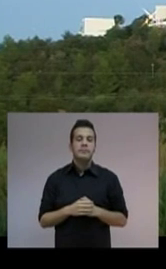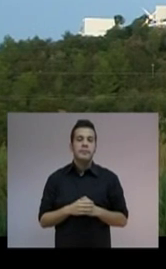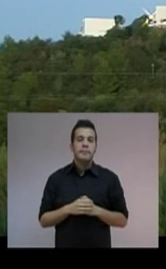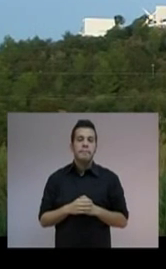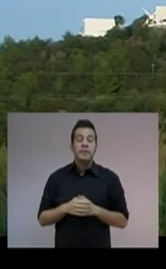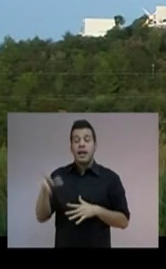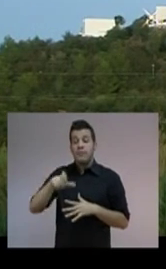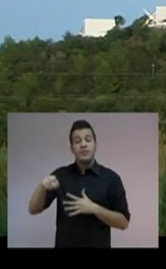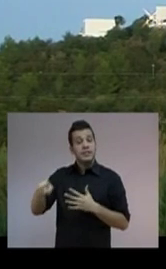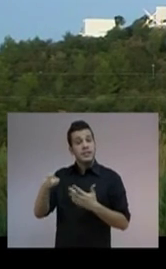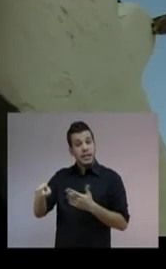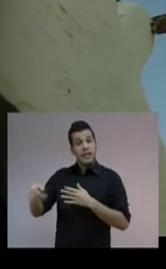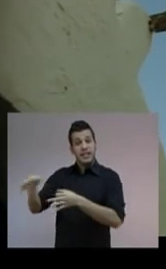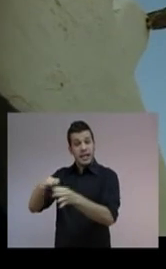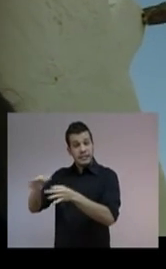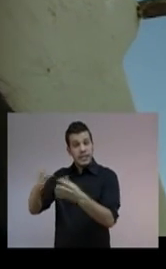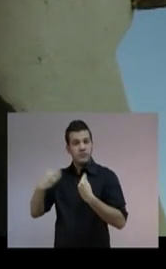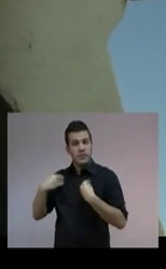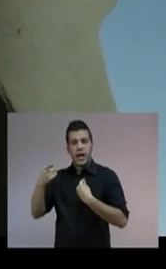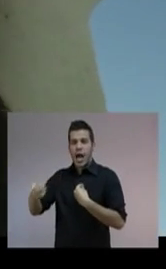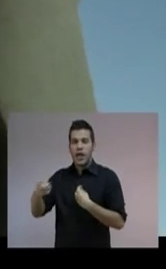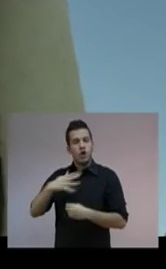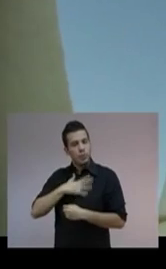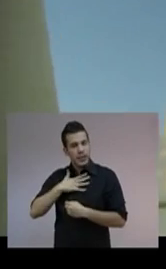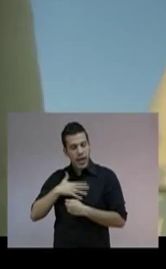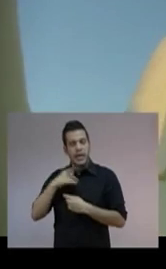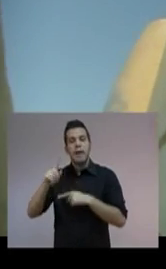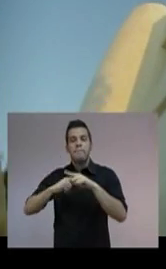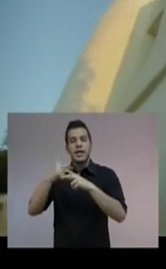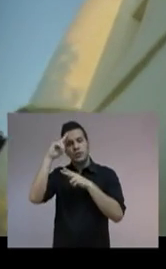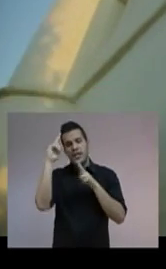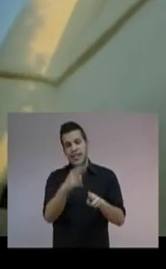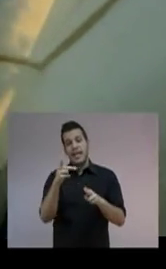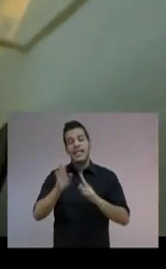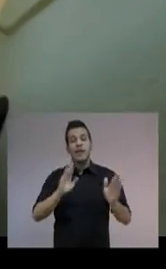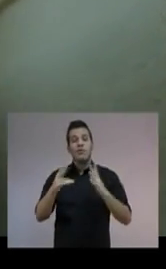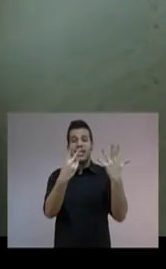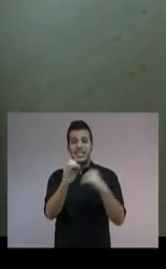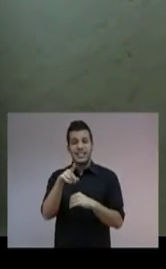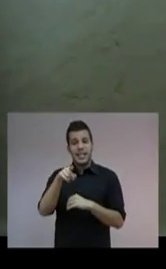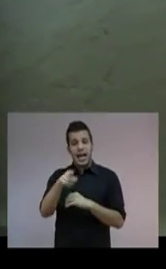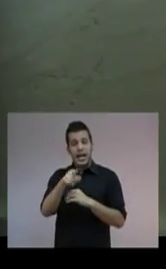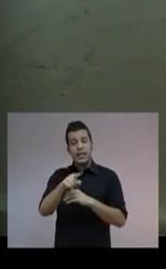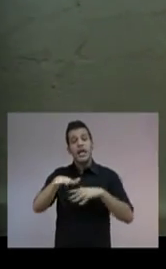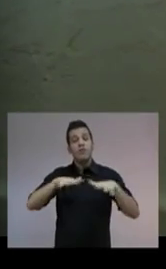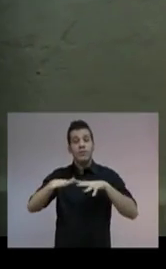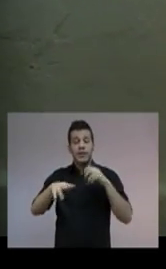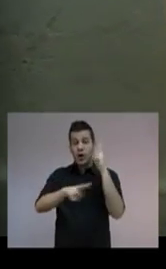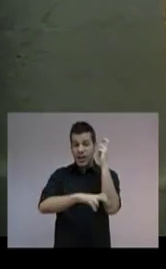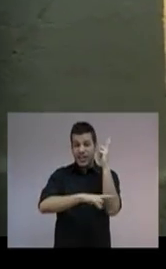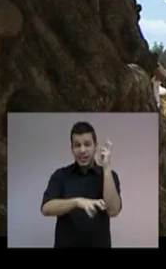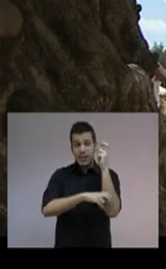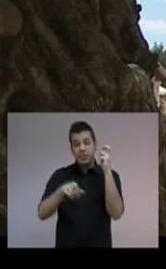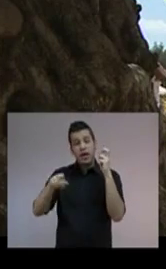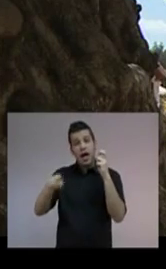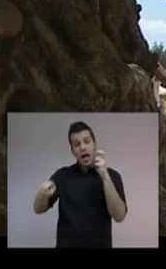sociedad pitiusa es hospitalaria y tolerante, como se comprobó en la década de los 70 cuando el movimiento social del hipismo se